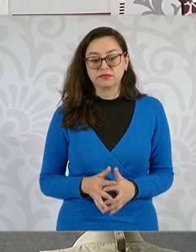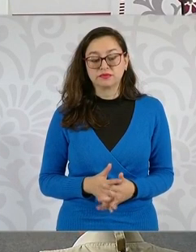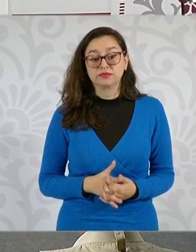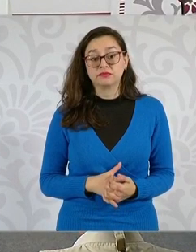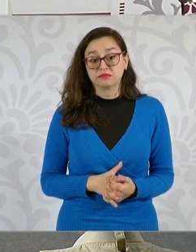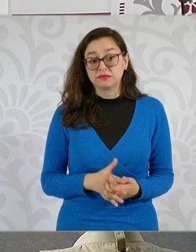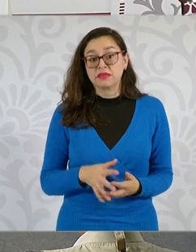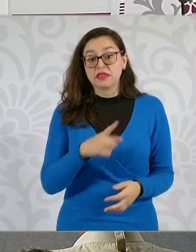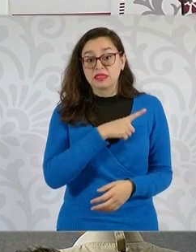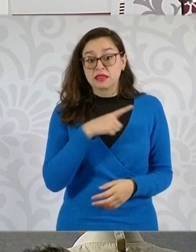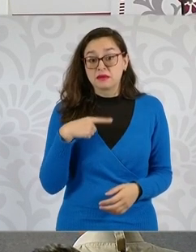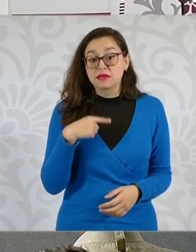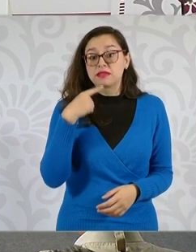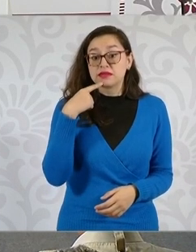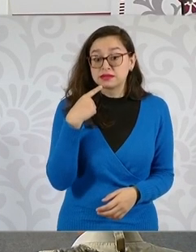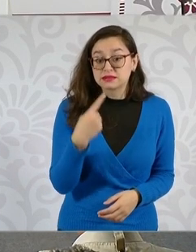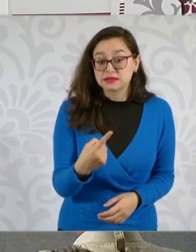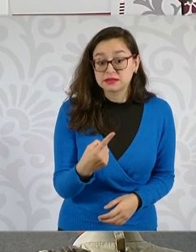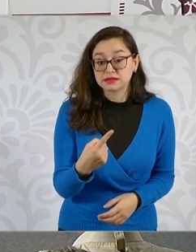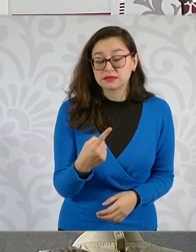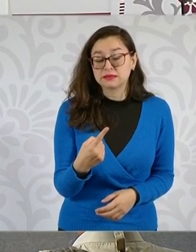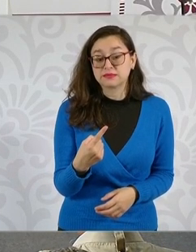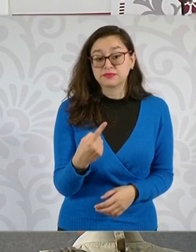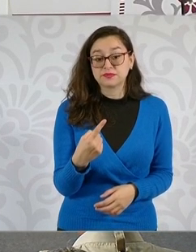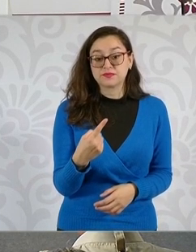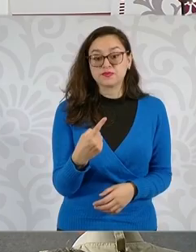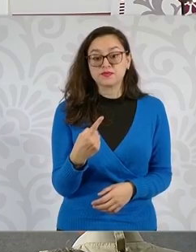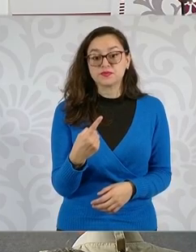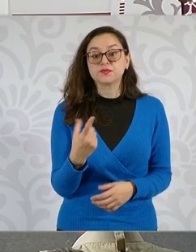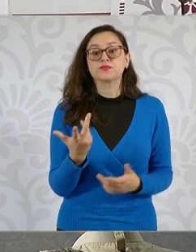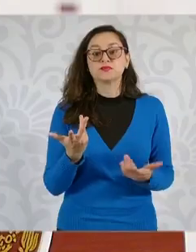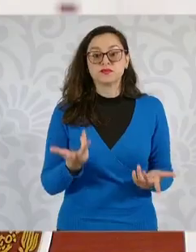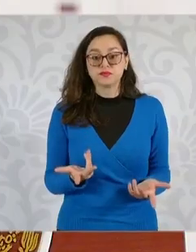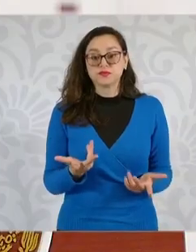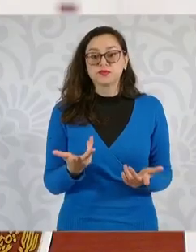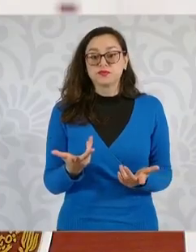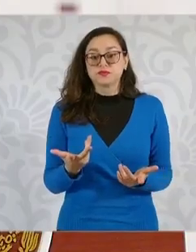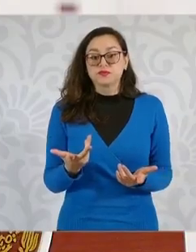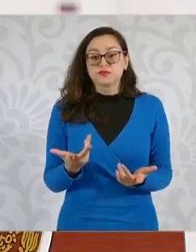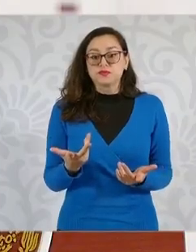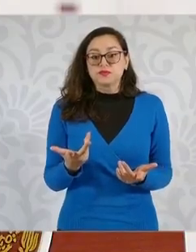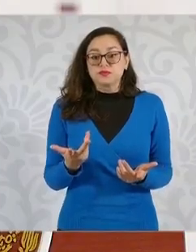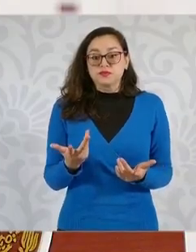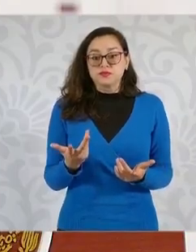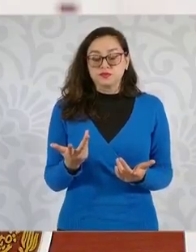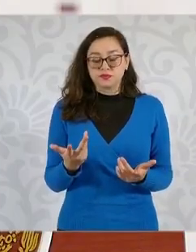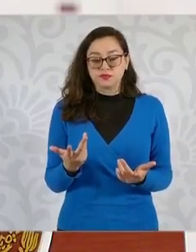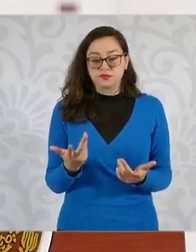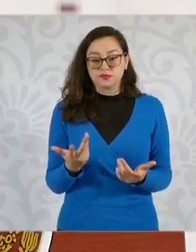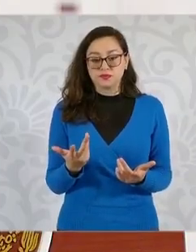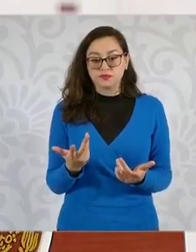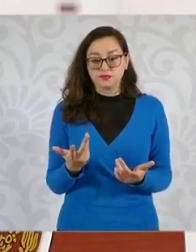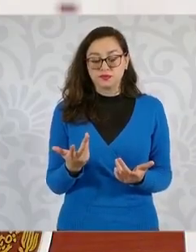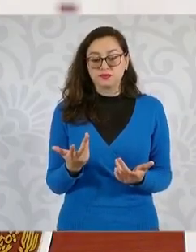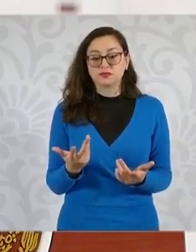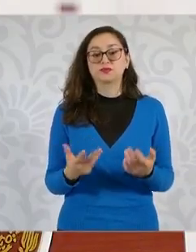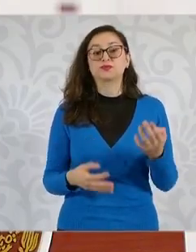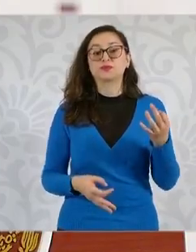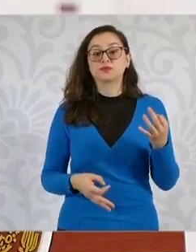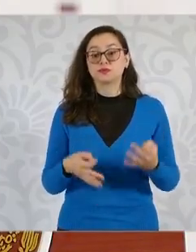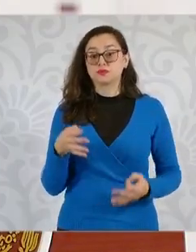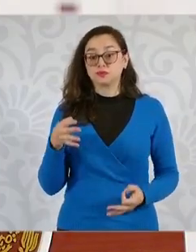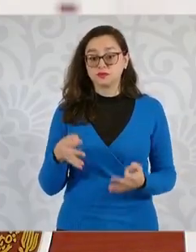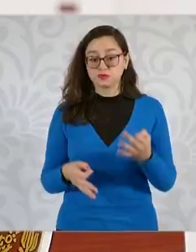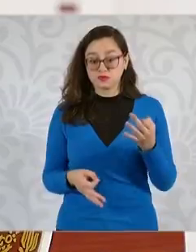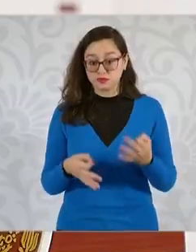Cabe señalar, para también contexto de este caso, que un juez,